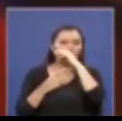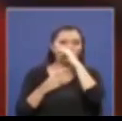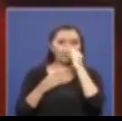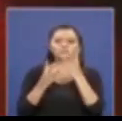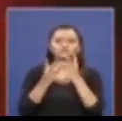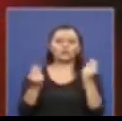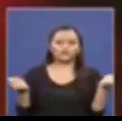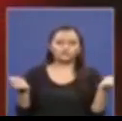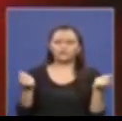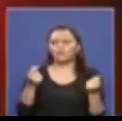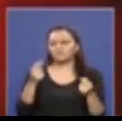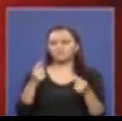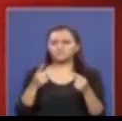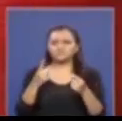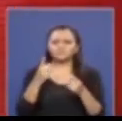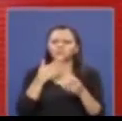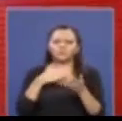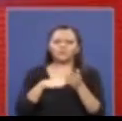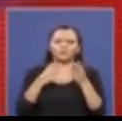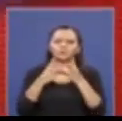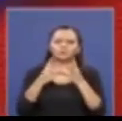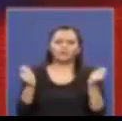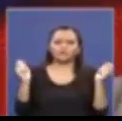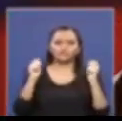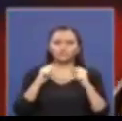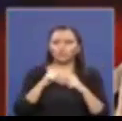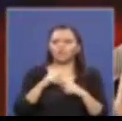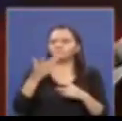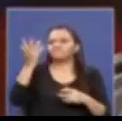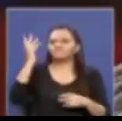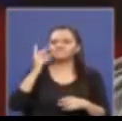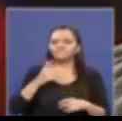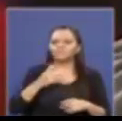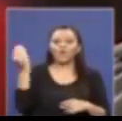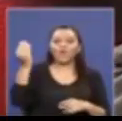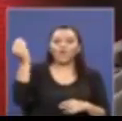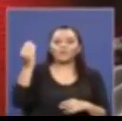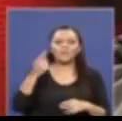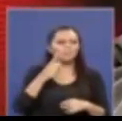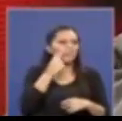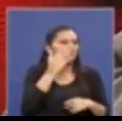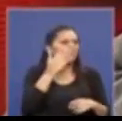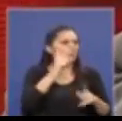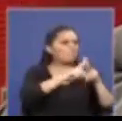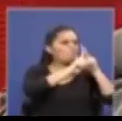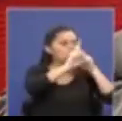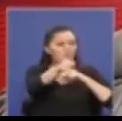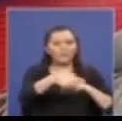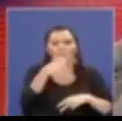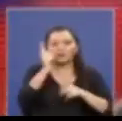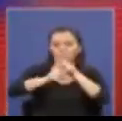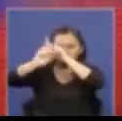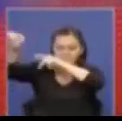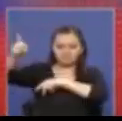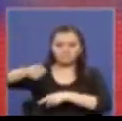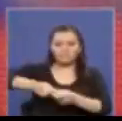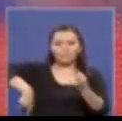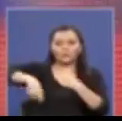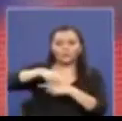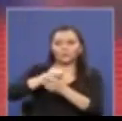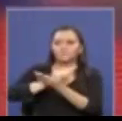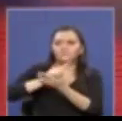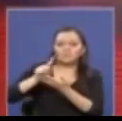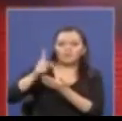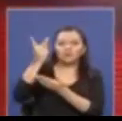fue bravo, porque fue la persona que se perdió y apareció 2 días, hubo la pelea entre padre e hijo, se fue el hijo y regresó en una